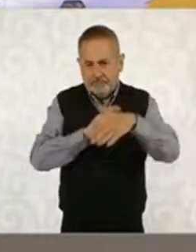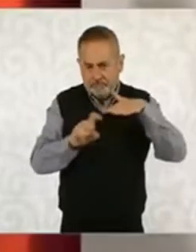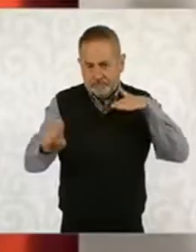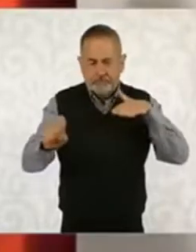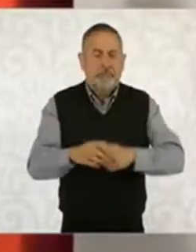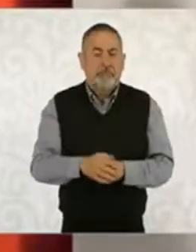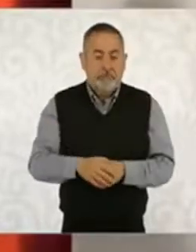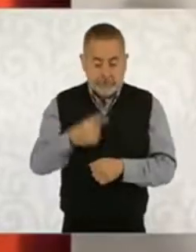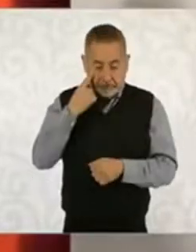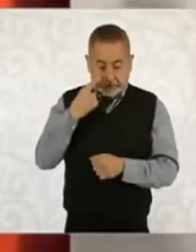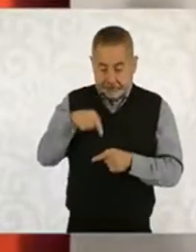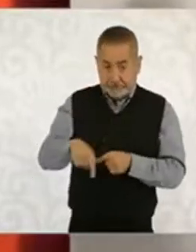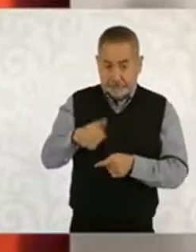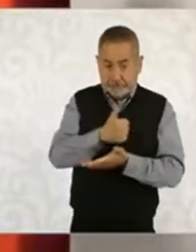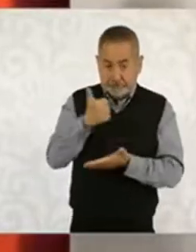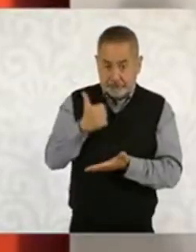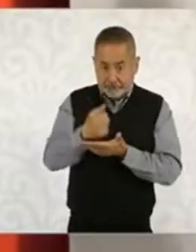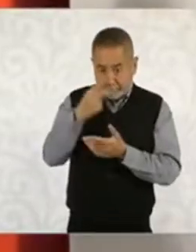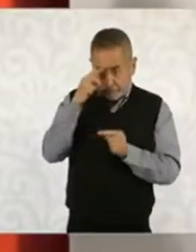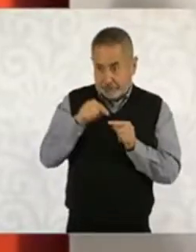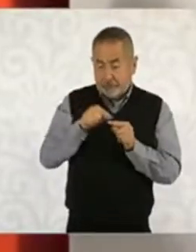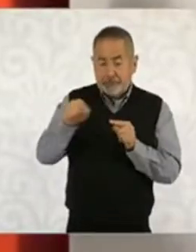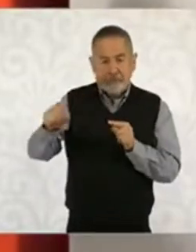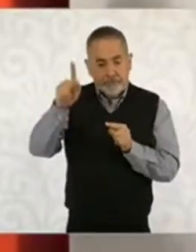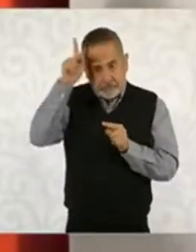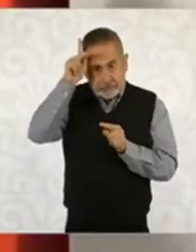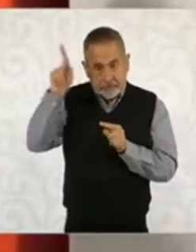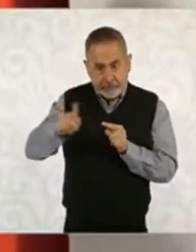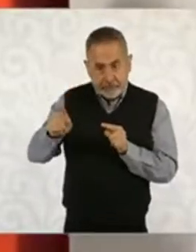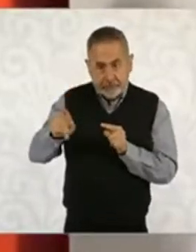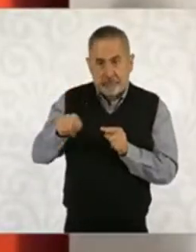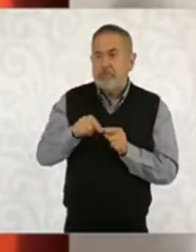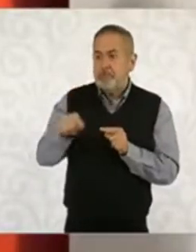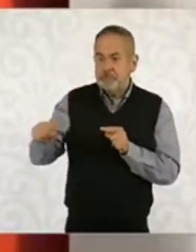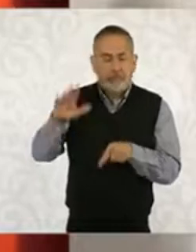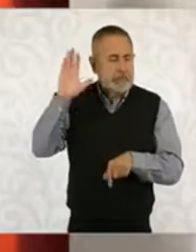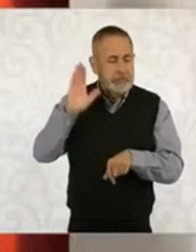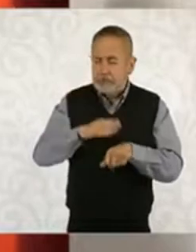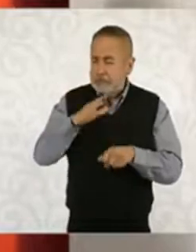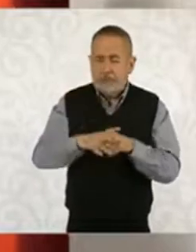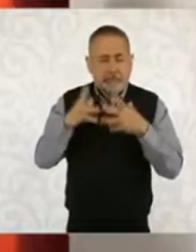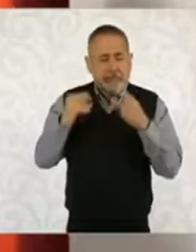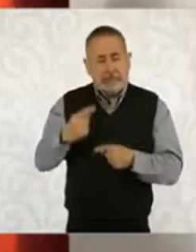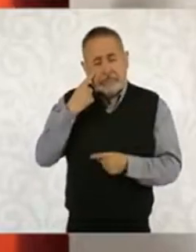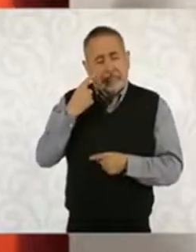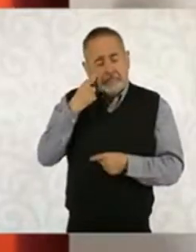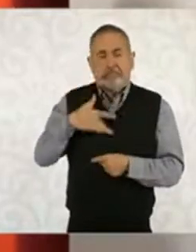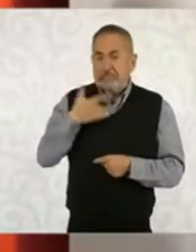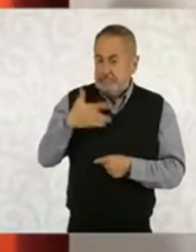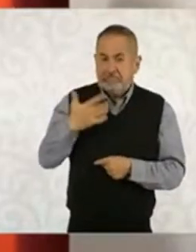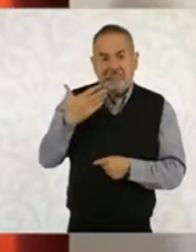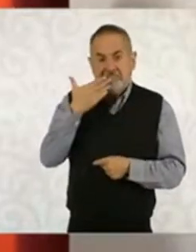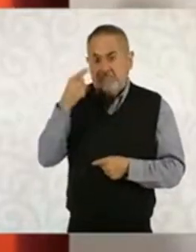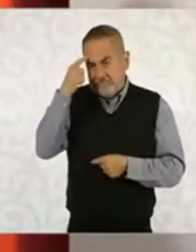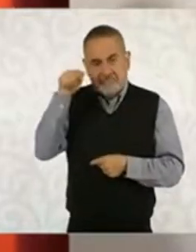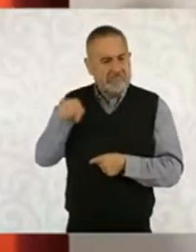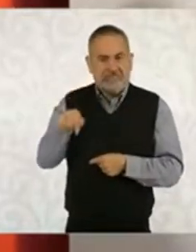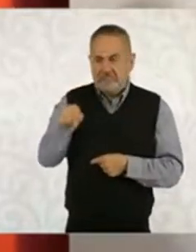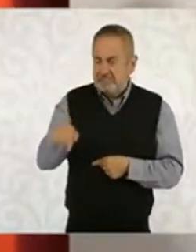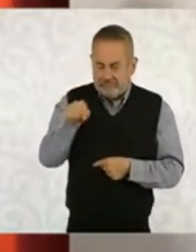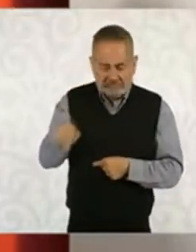de la Ciudad de México a Pachuca tenemos estimado que es uno de los que tendrá mayor demanda. Es importante,